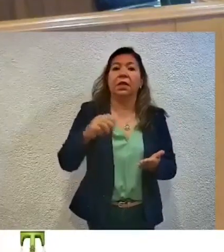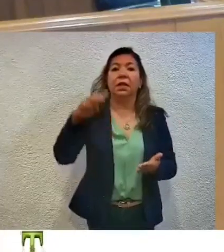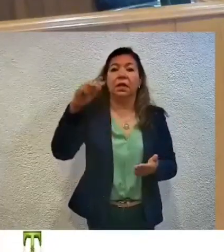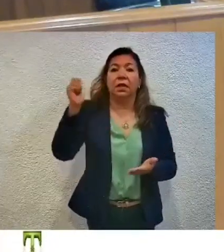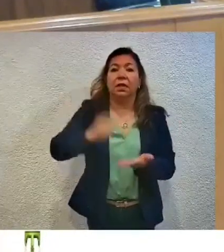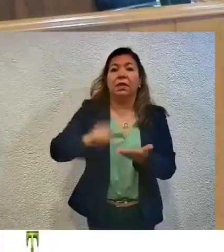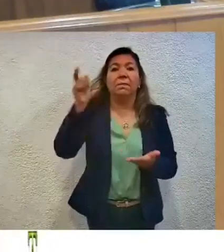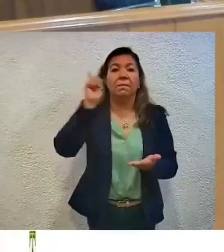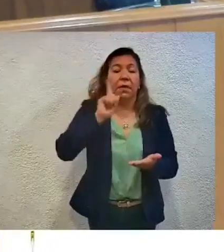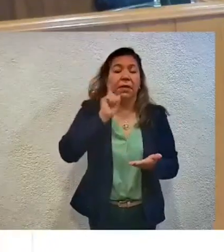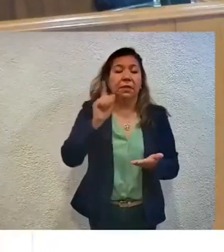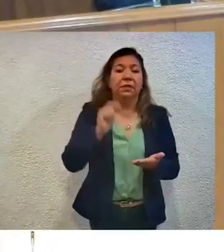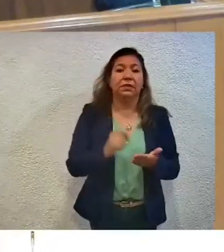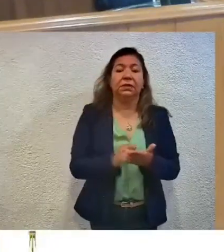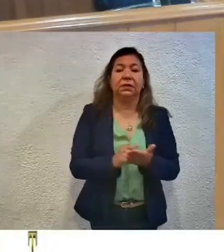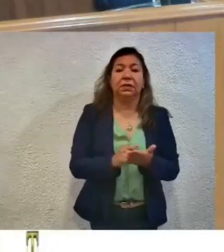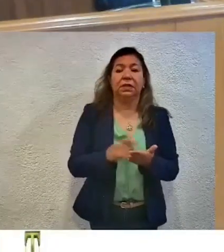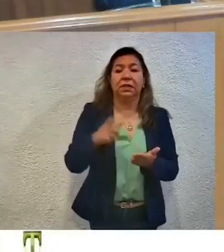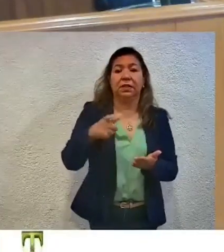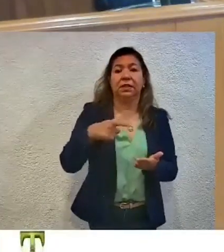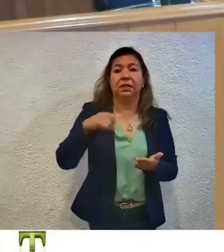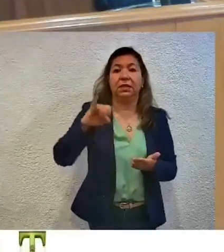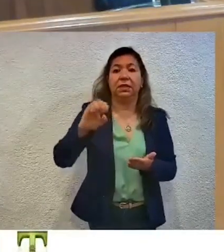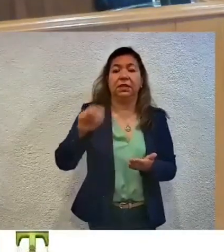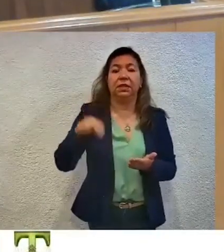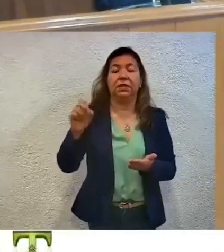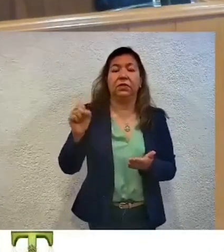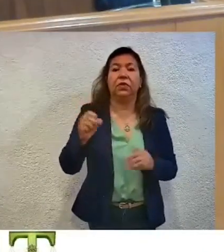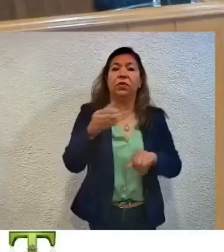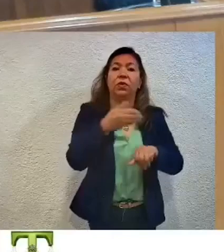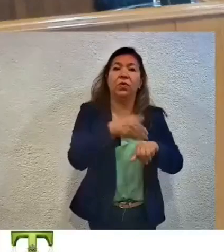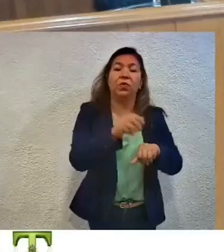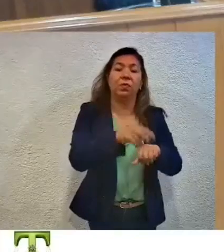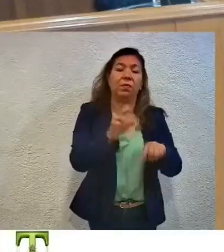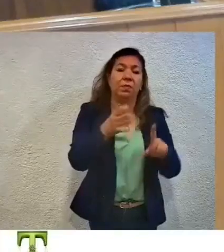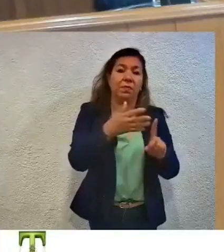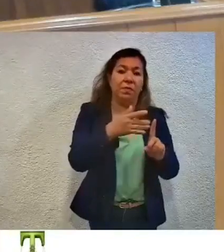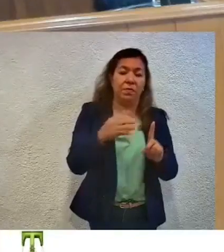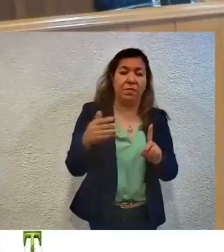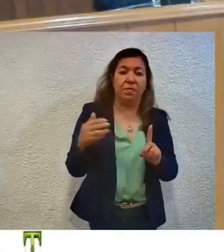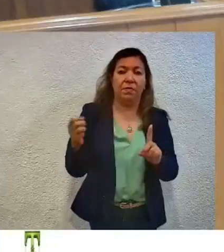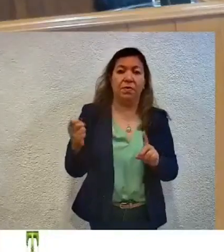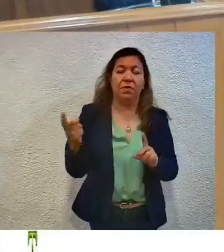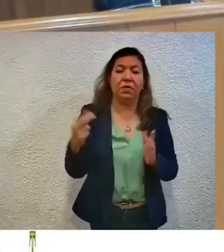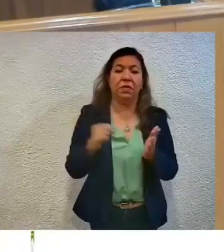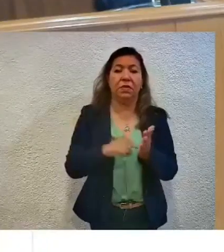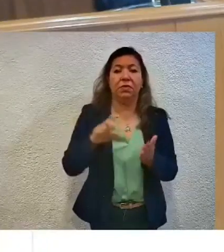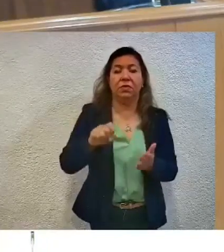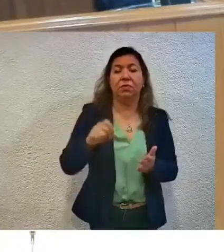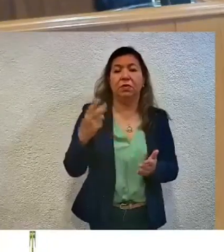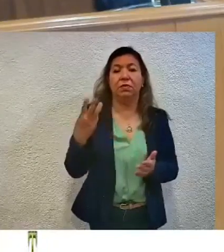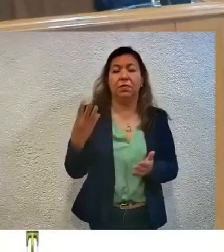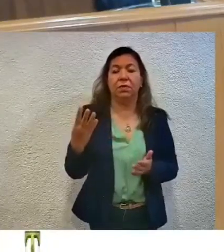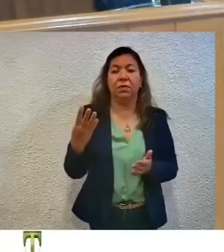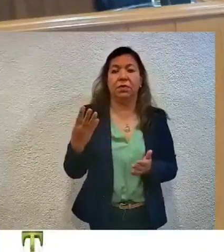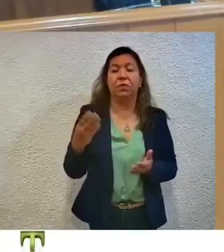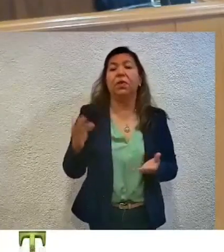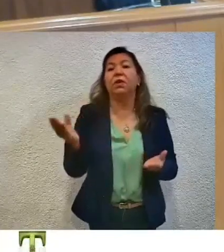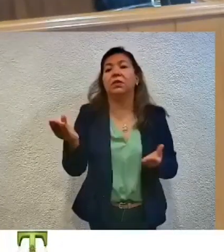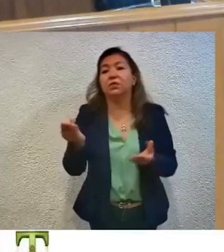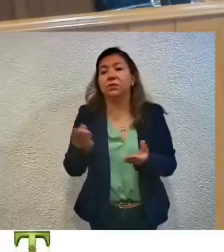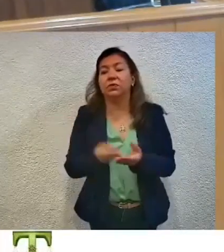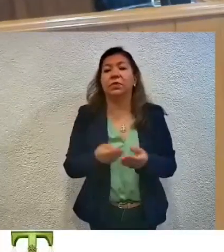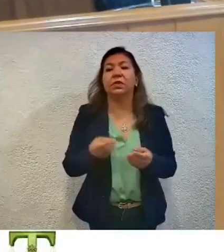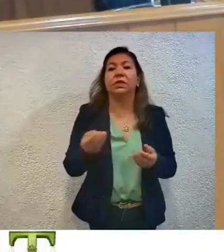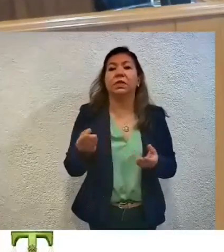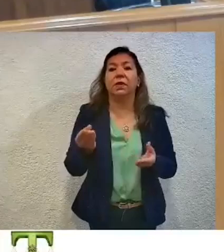la magistrada Evelyn Rodríguez Chinol en el expediente TEE/GEC, 168, 2024,